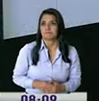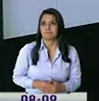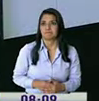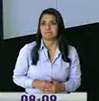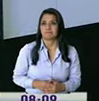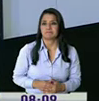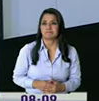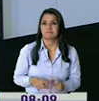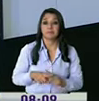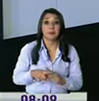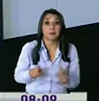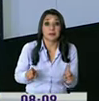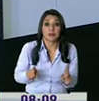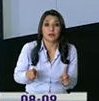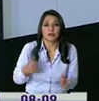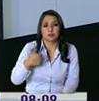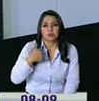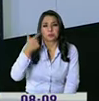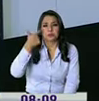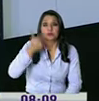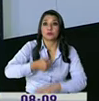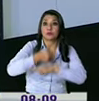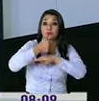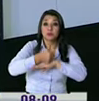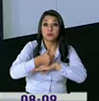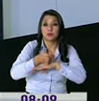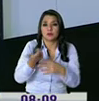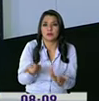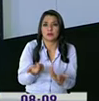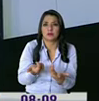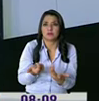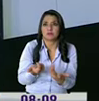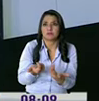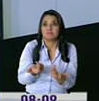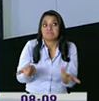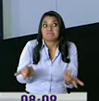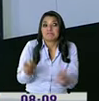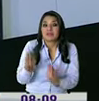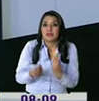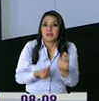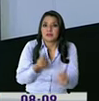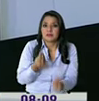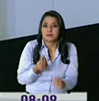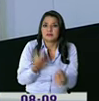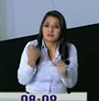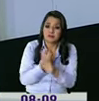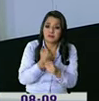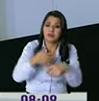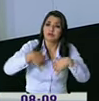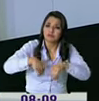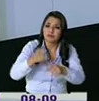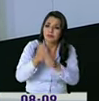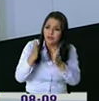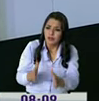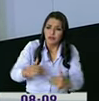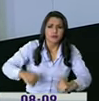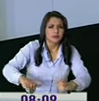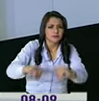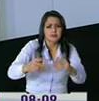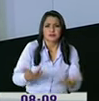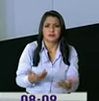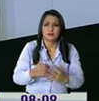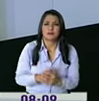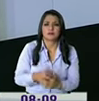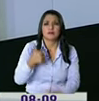tengamos. Pero más allá de eso, yo creo que la autoridad, y no tiene otro sentido, seguirá trabajando con los mismos trabajadores. Es